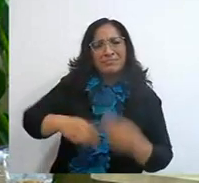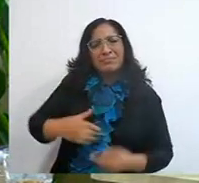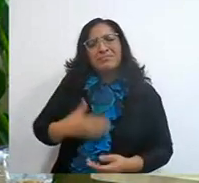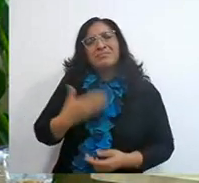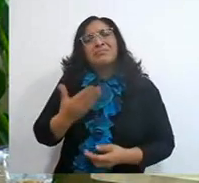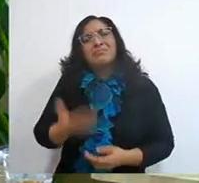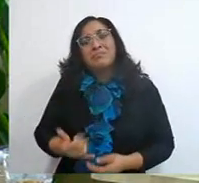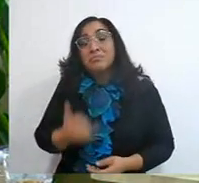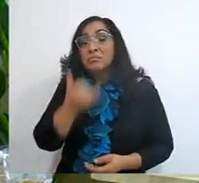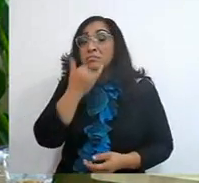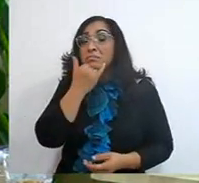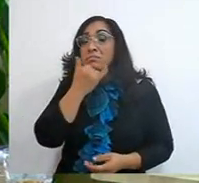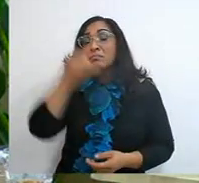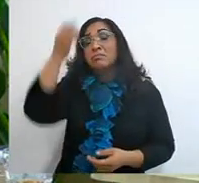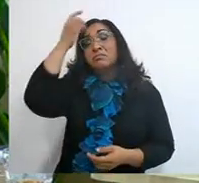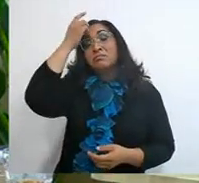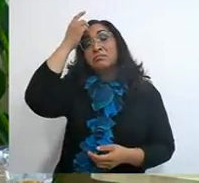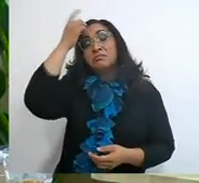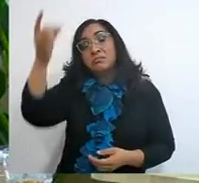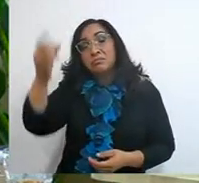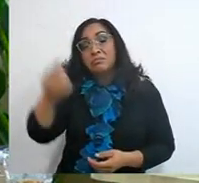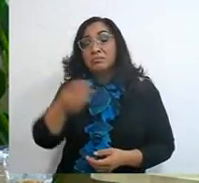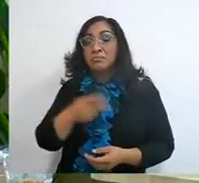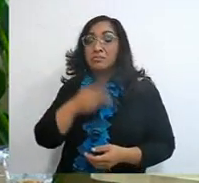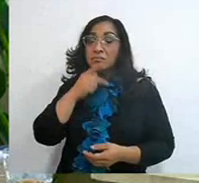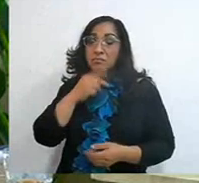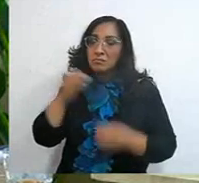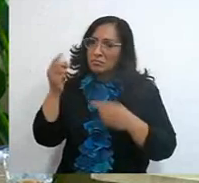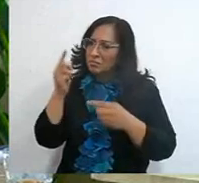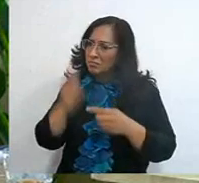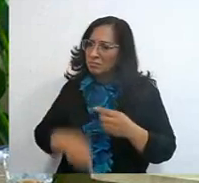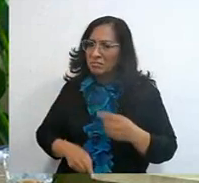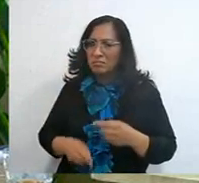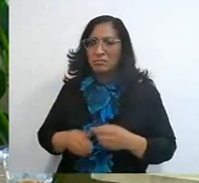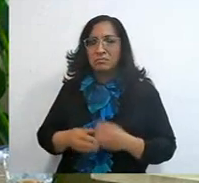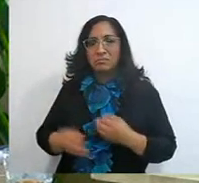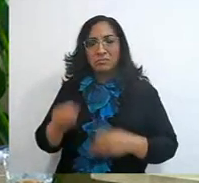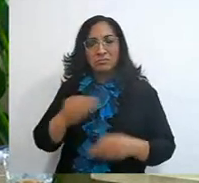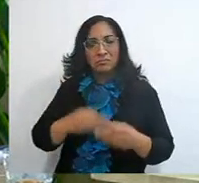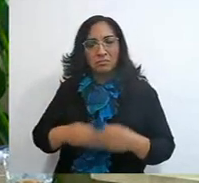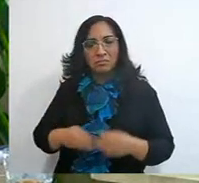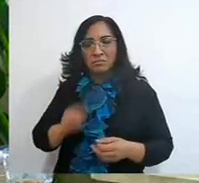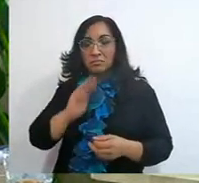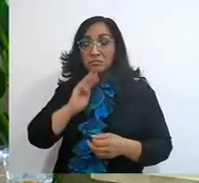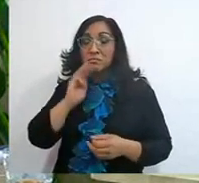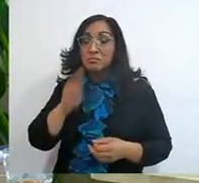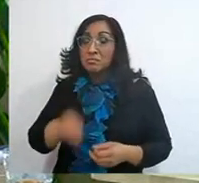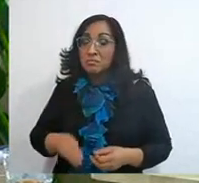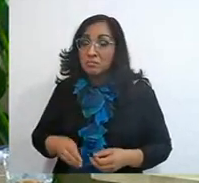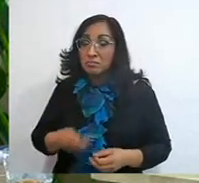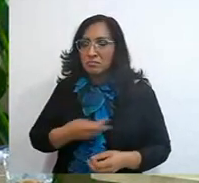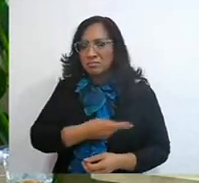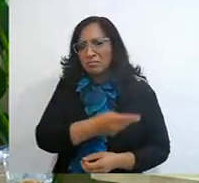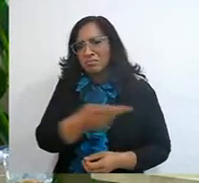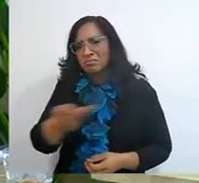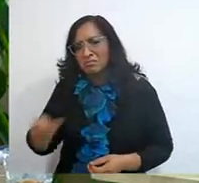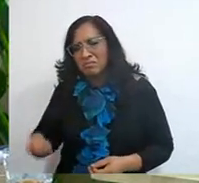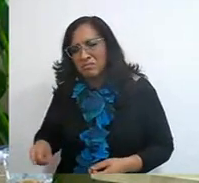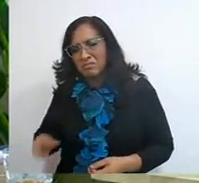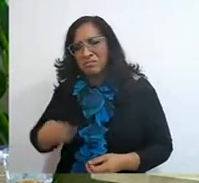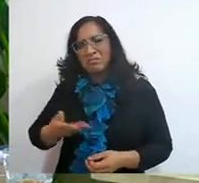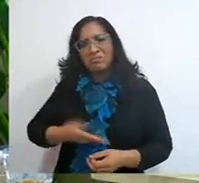y pedir perdón, Señor. Se ha quitado, Señor, toda esa maldición de pobreza, de